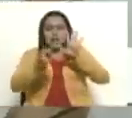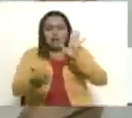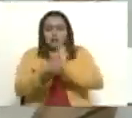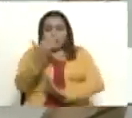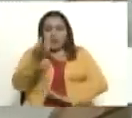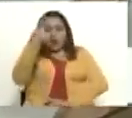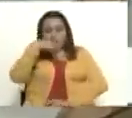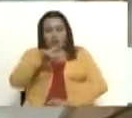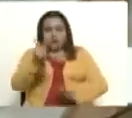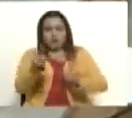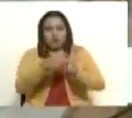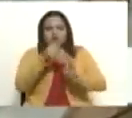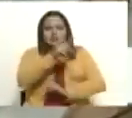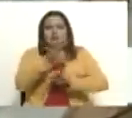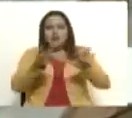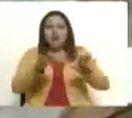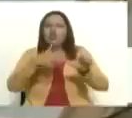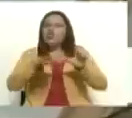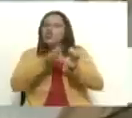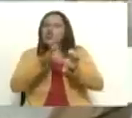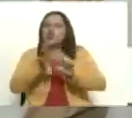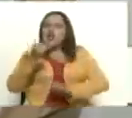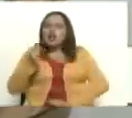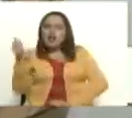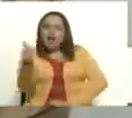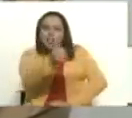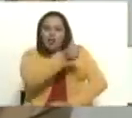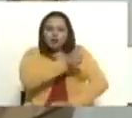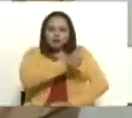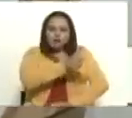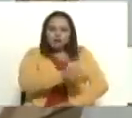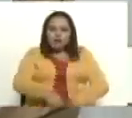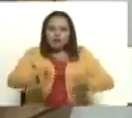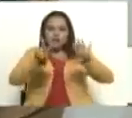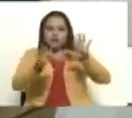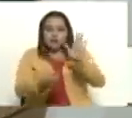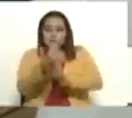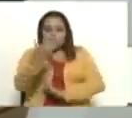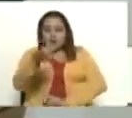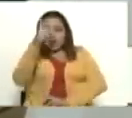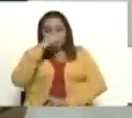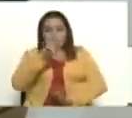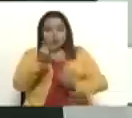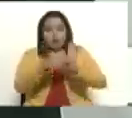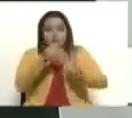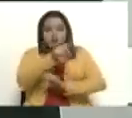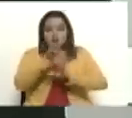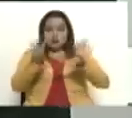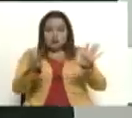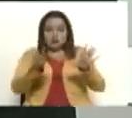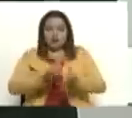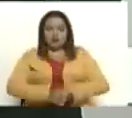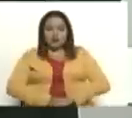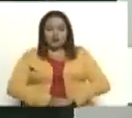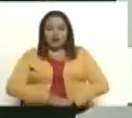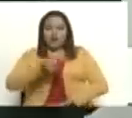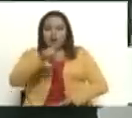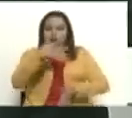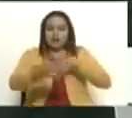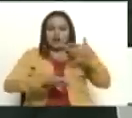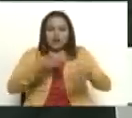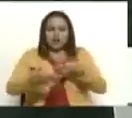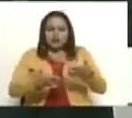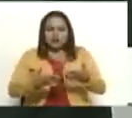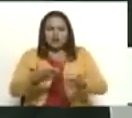¿Dónde estaba cada uno de nosotros el 7 de mayo de 2019? En este orden del día,